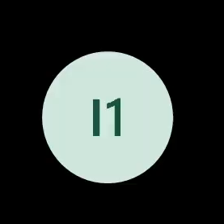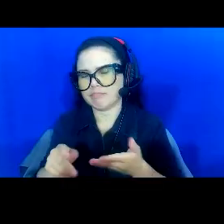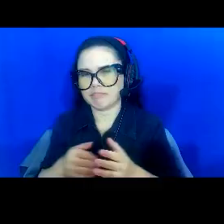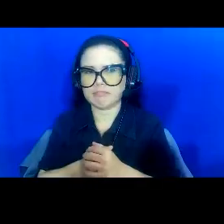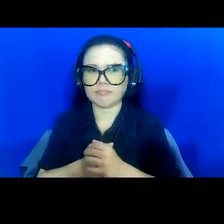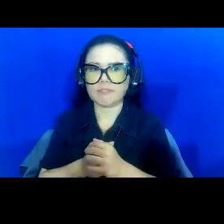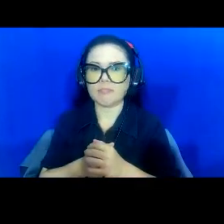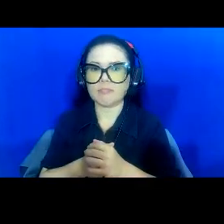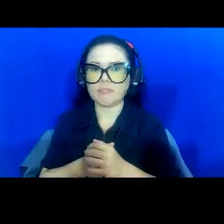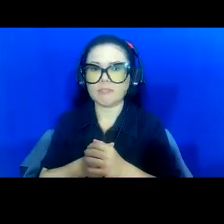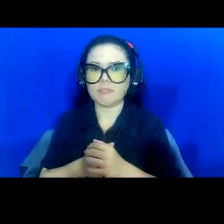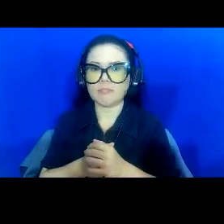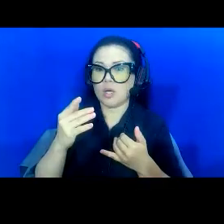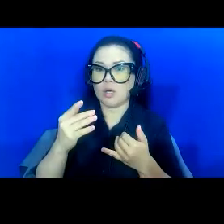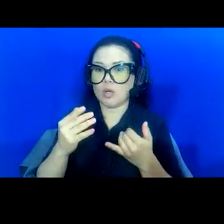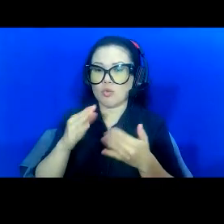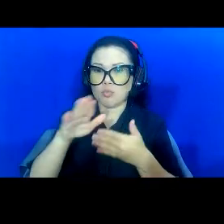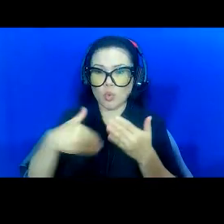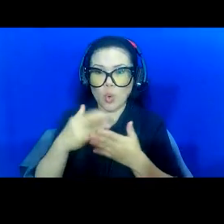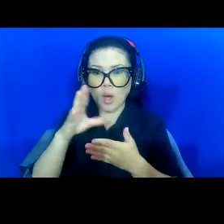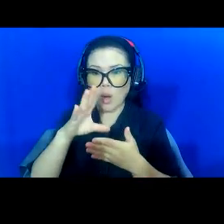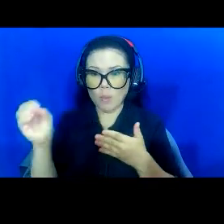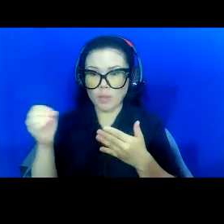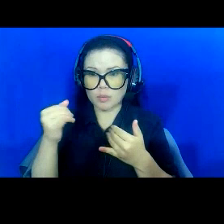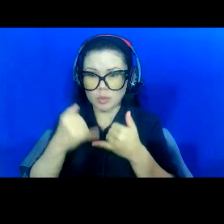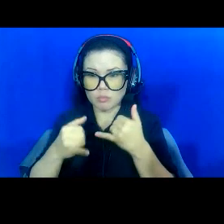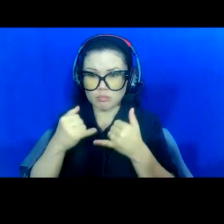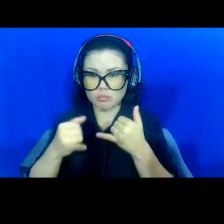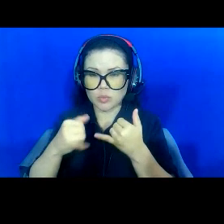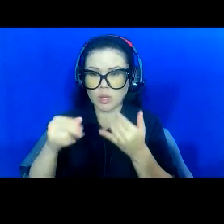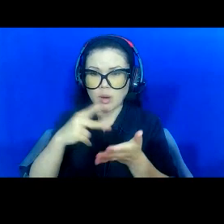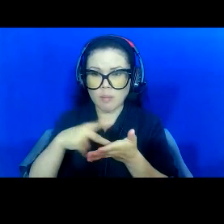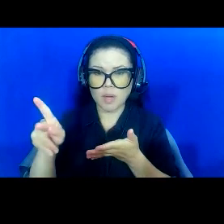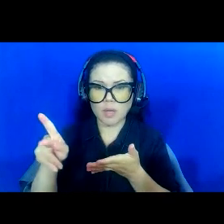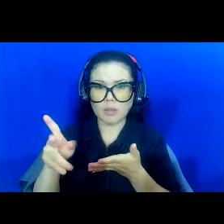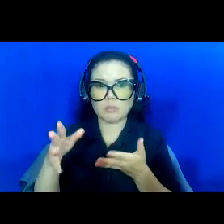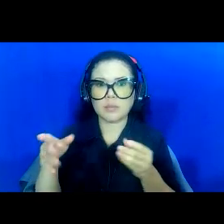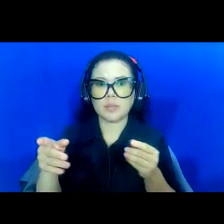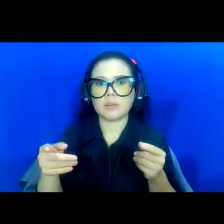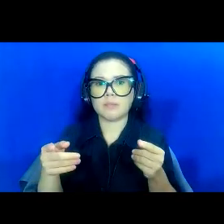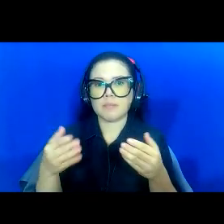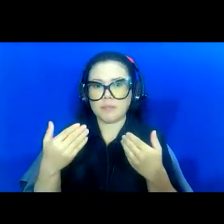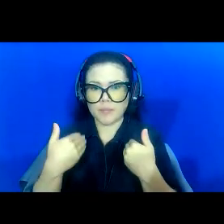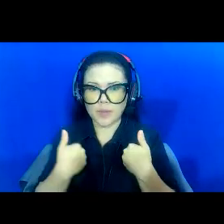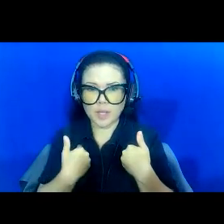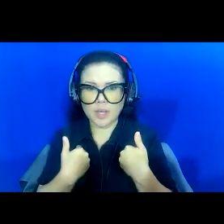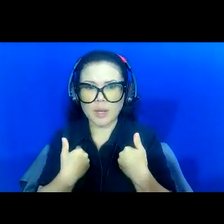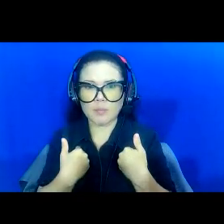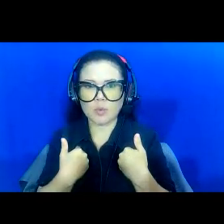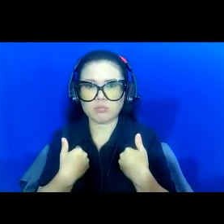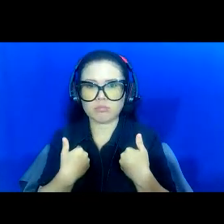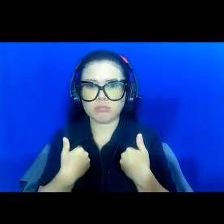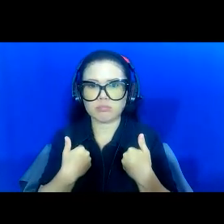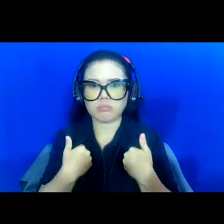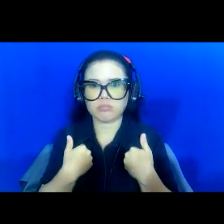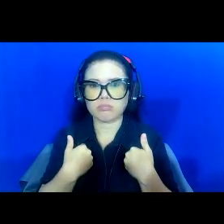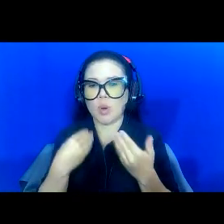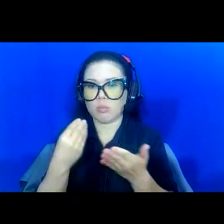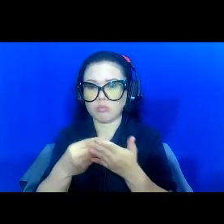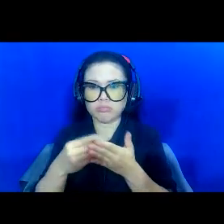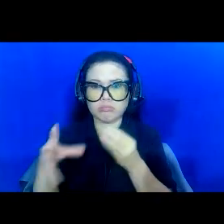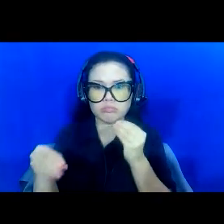pagos de estas compañías últimas, recibimos un monto de unos 20 millones adicionales, que por eso es que entonces Savalares compartía que existe